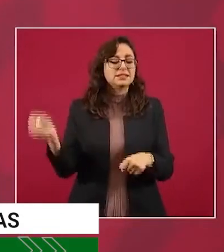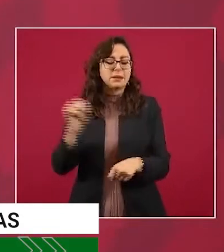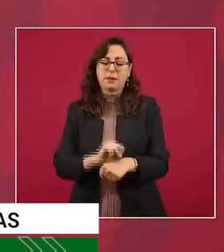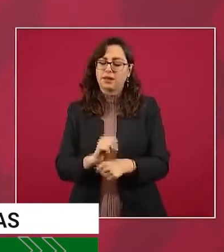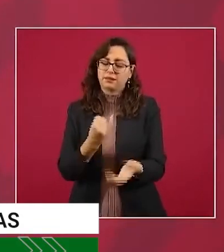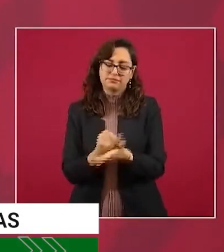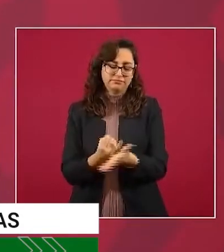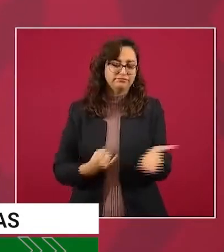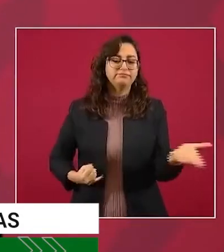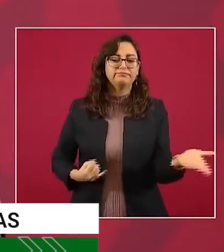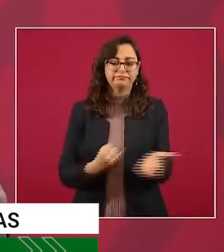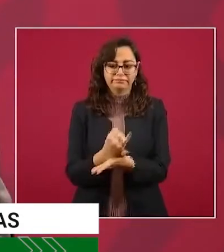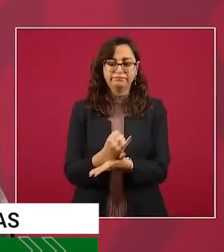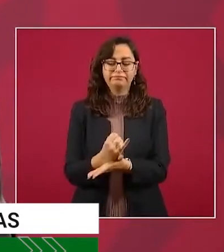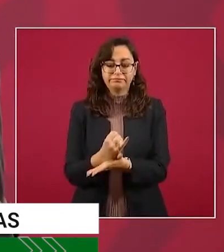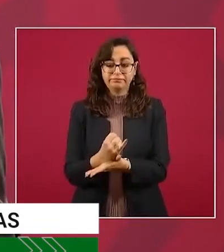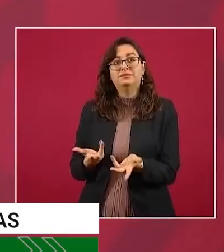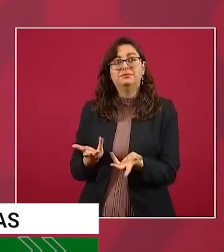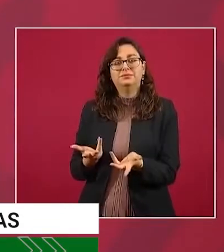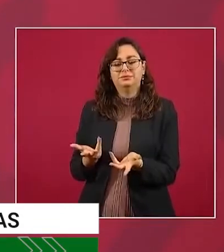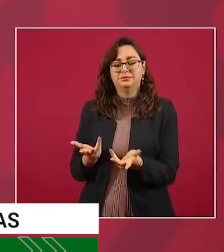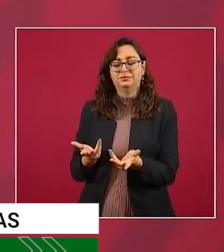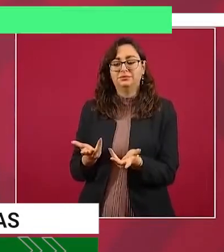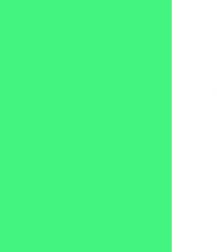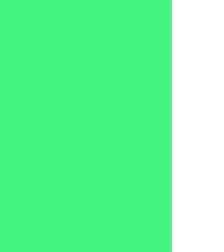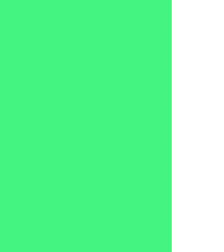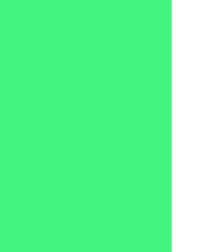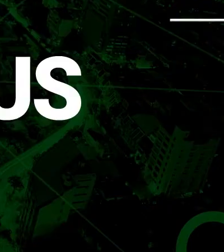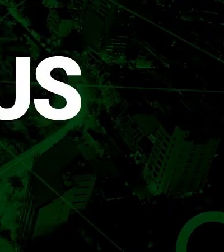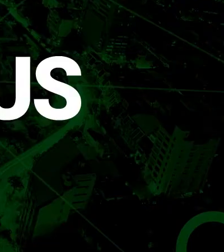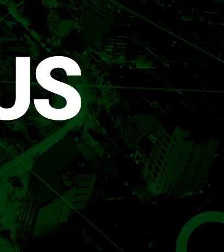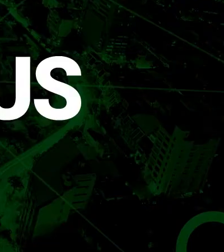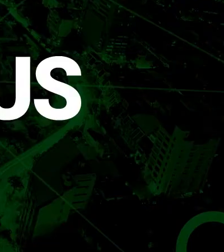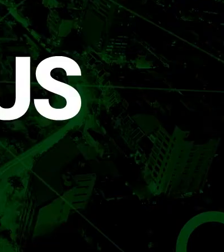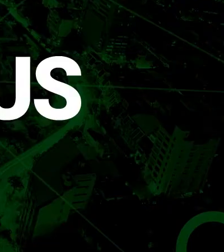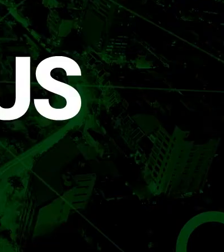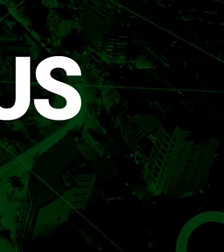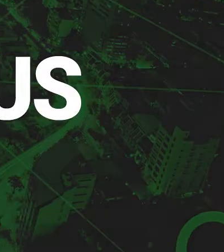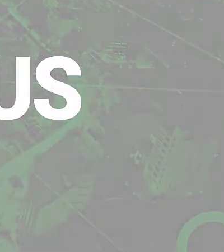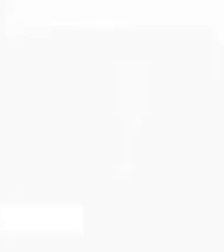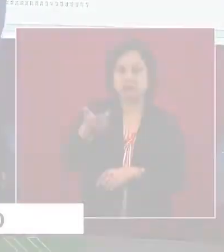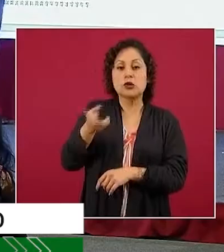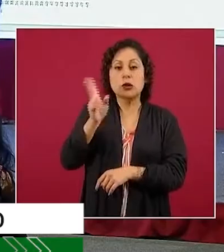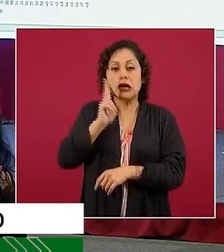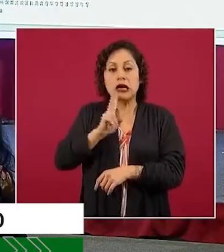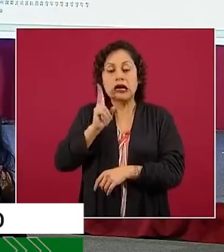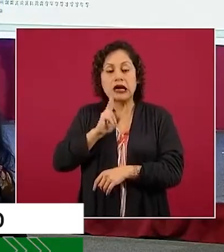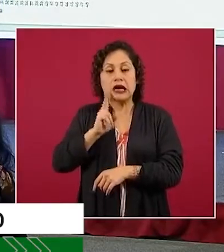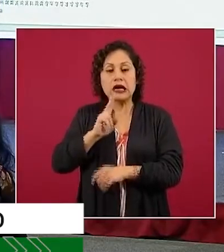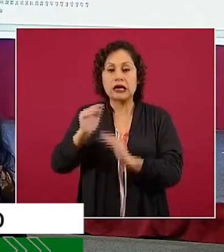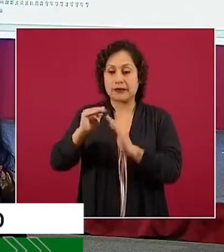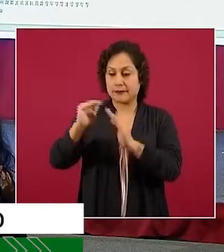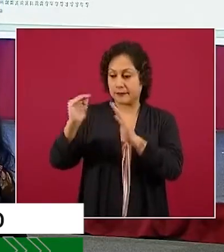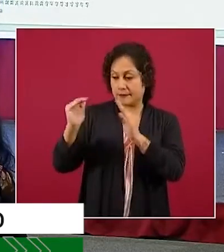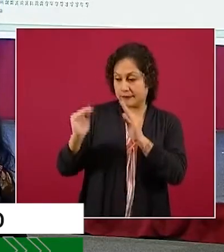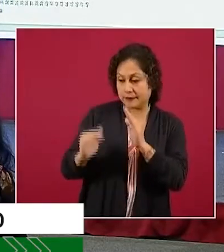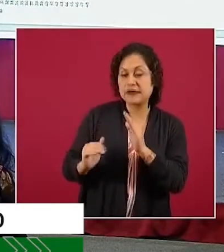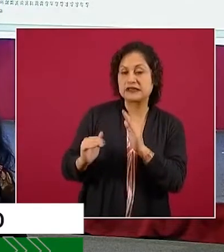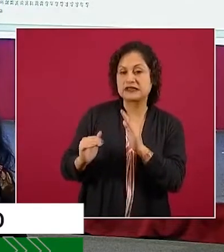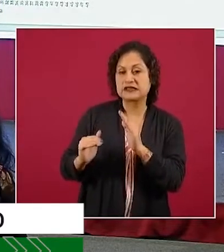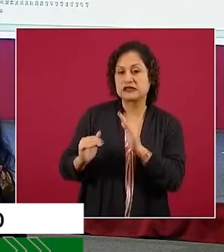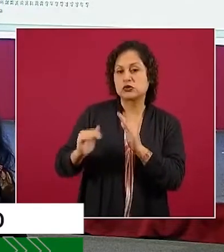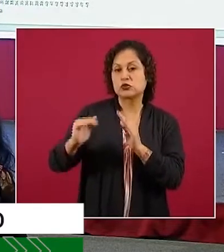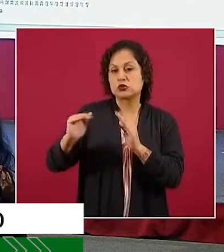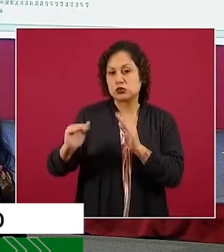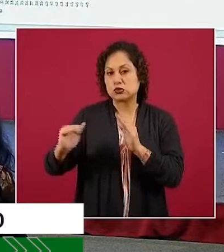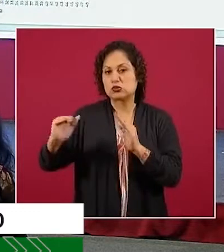este diferendo esta situación. Reporte coronavirus. 8 de las 10 entidades